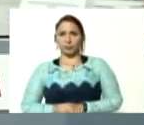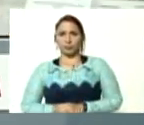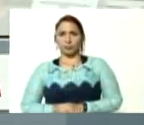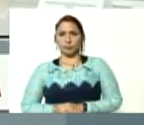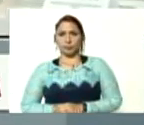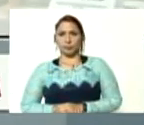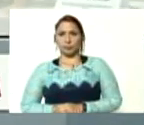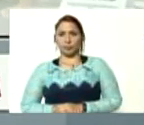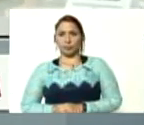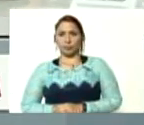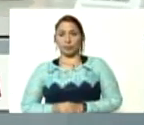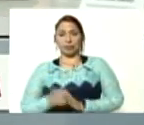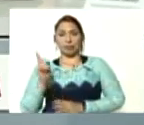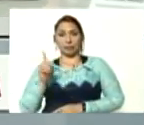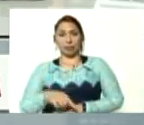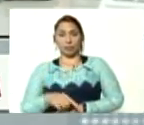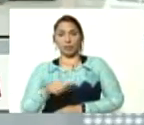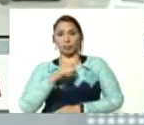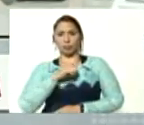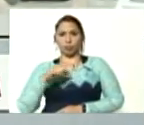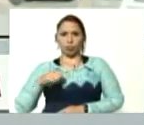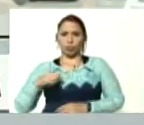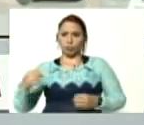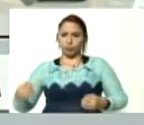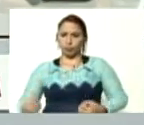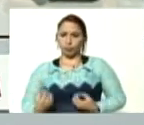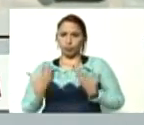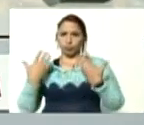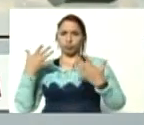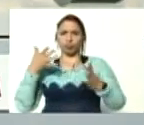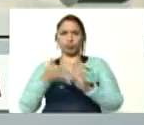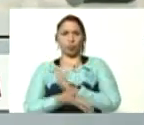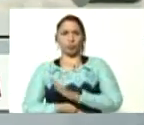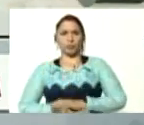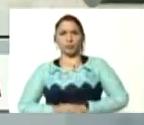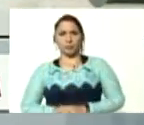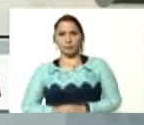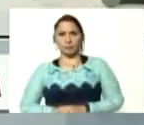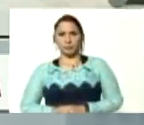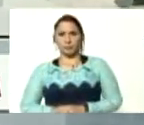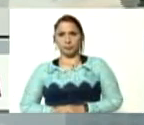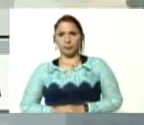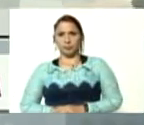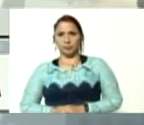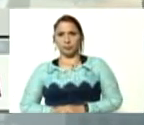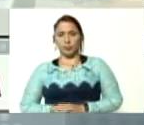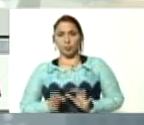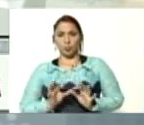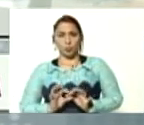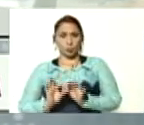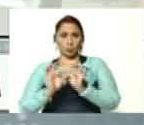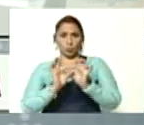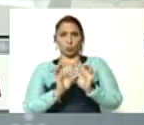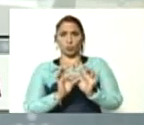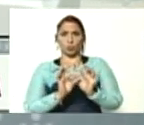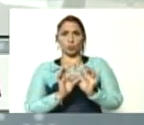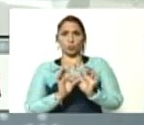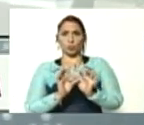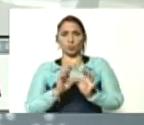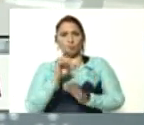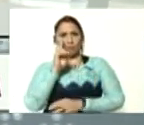Y sobre todo, somos optimistas en cuanto a que, a través de la unión y la